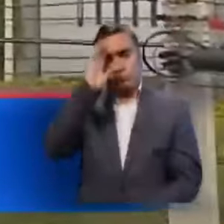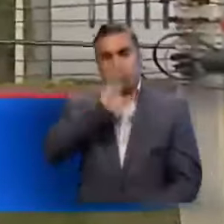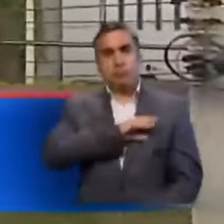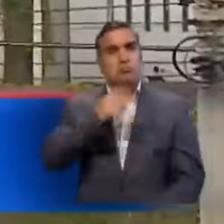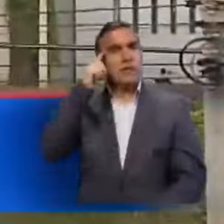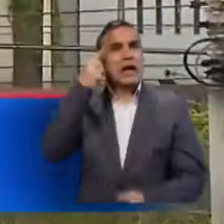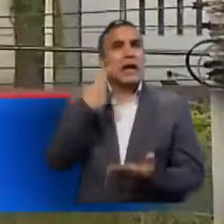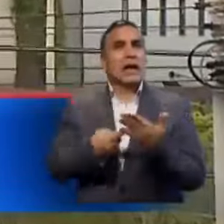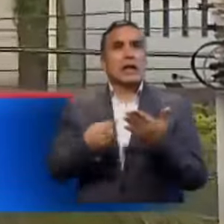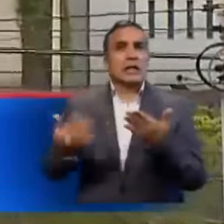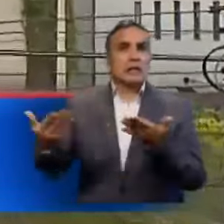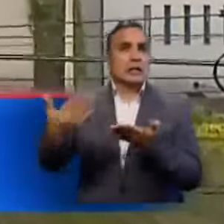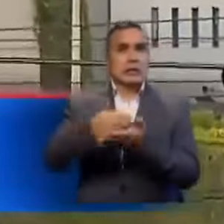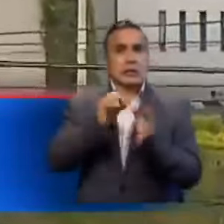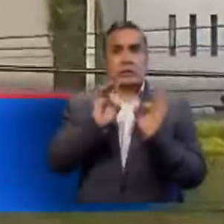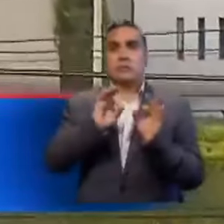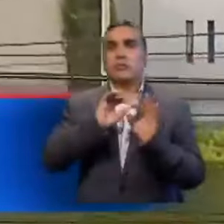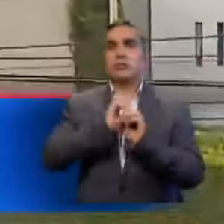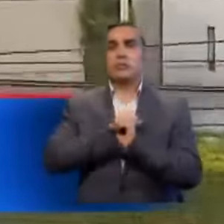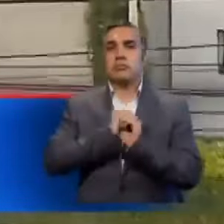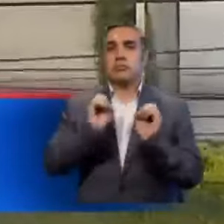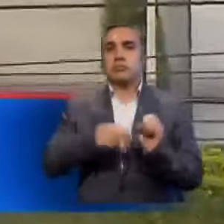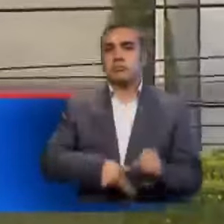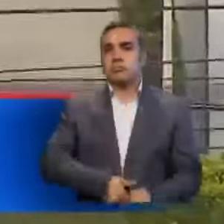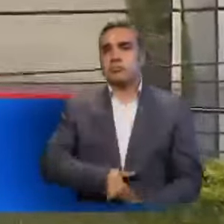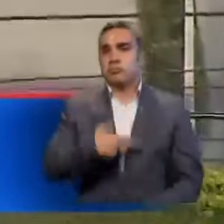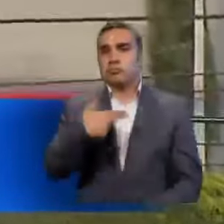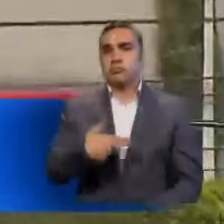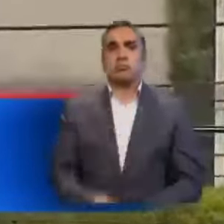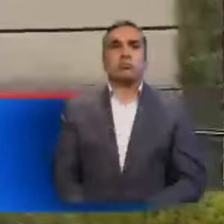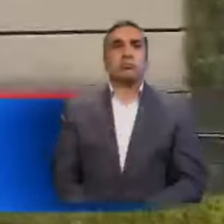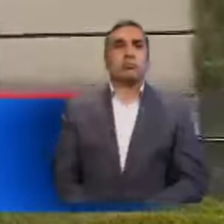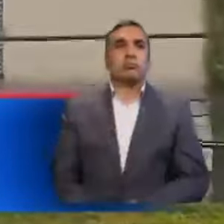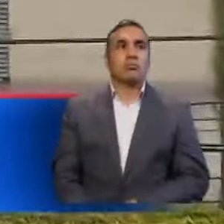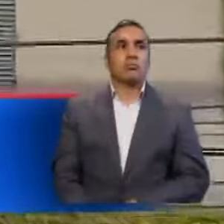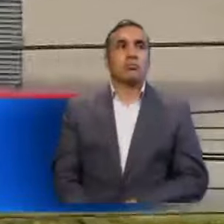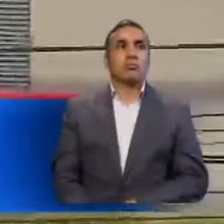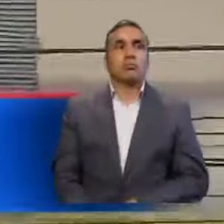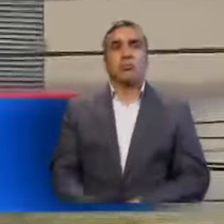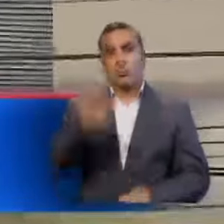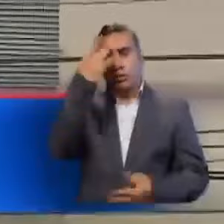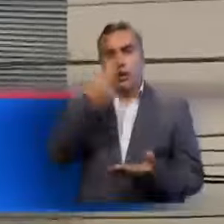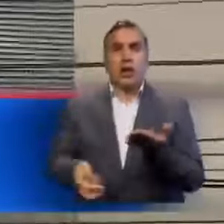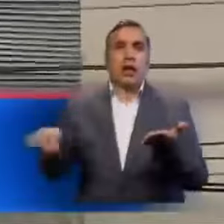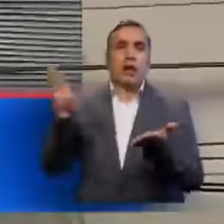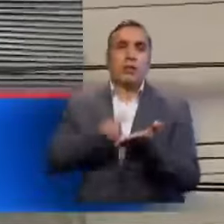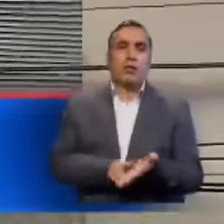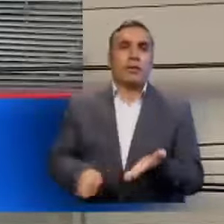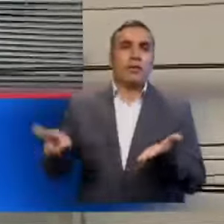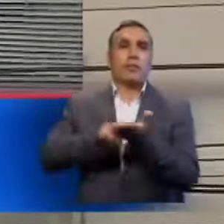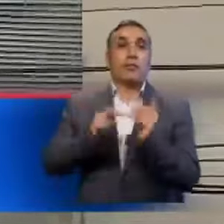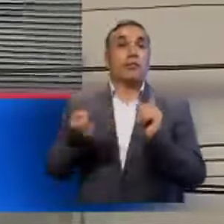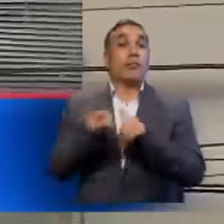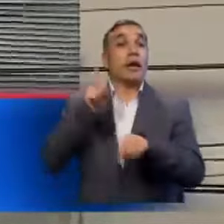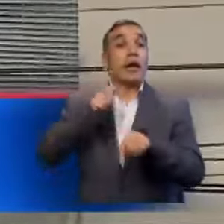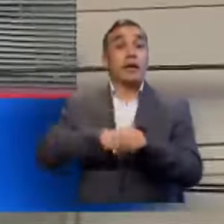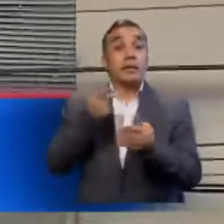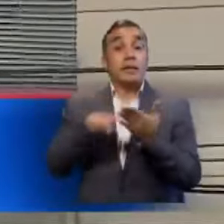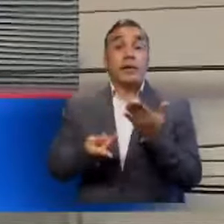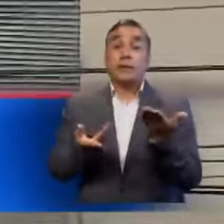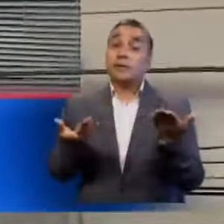para hacer un barrido dentro y no dejar ya ninguna arma, porque esto es repetitivo, no es la primera vez que sucede algo